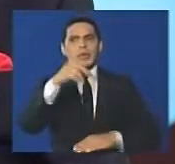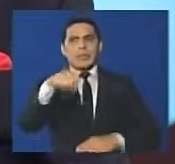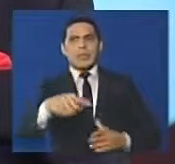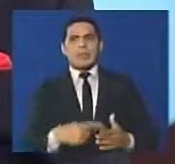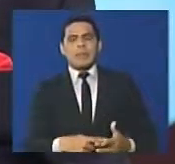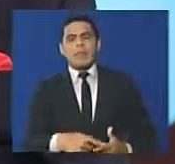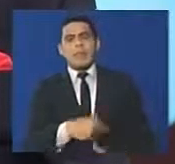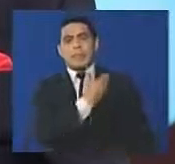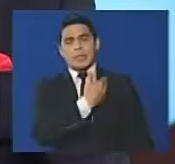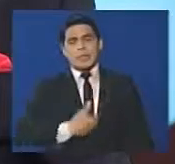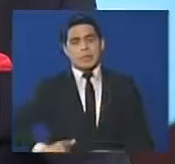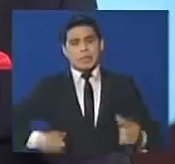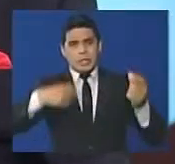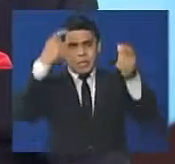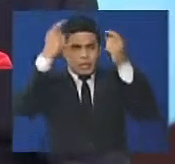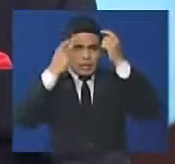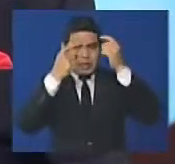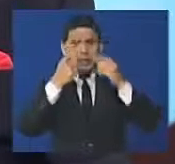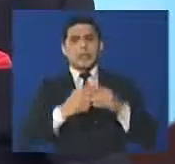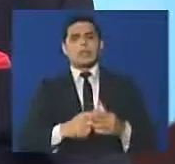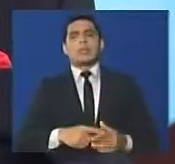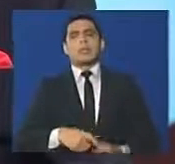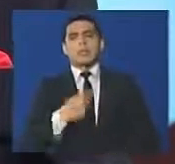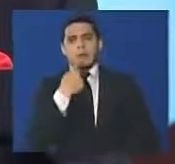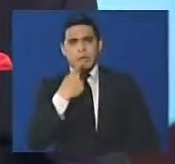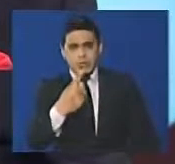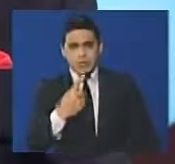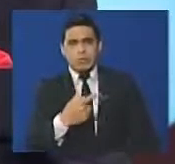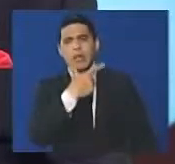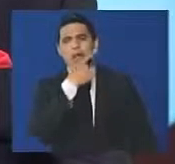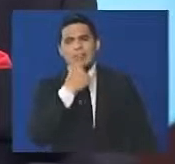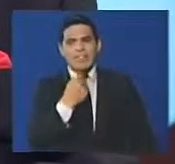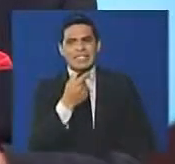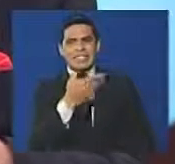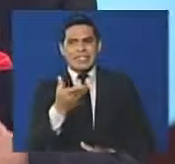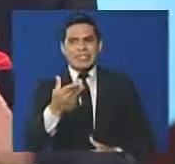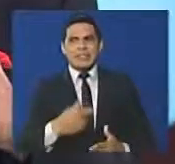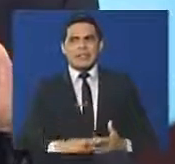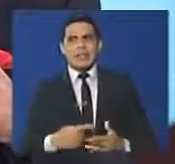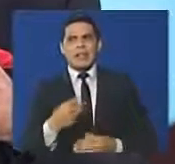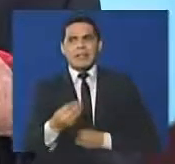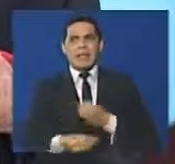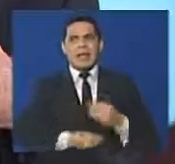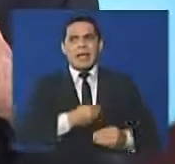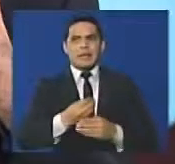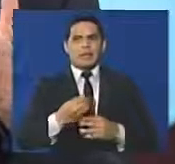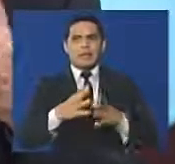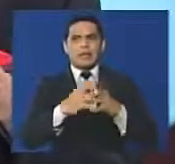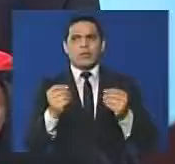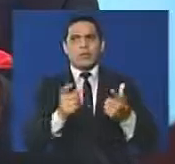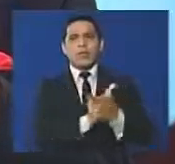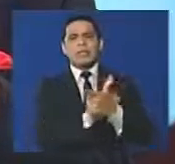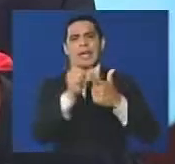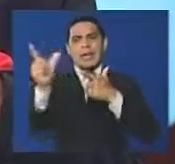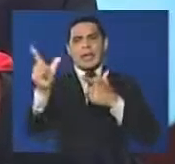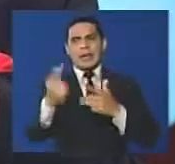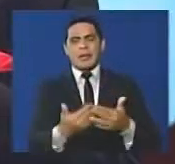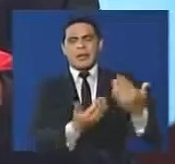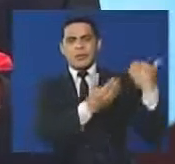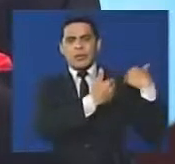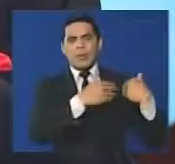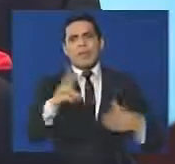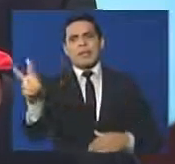presidente supremo Hugo Chávez, porque él nos dio la facilidad de hacer, digamos, toda esa gira en nombre de